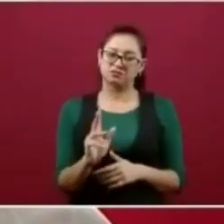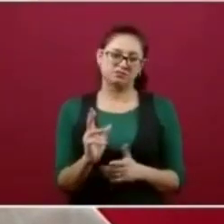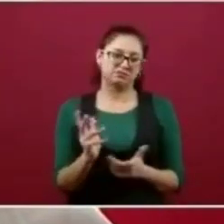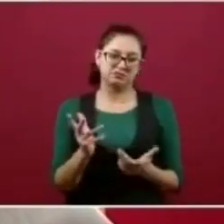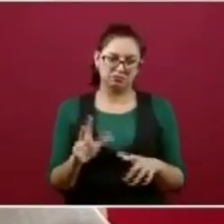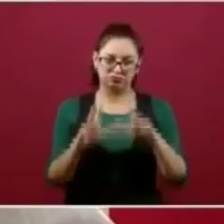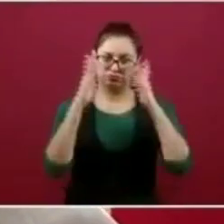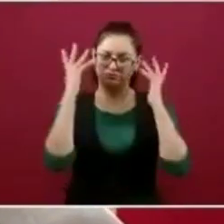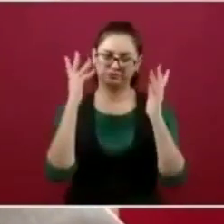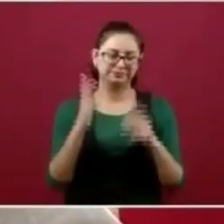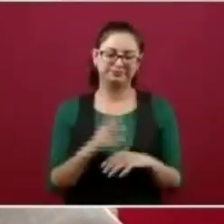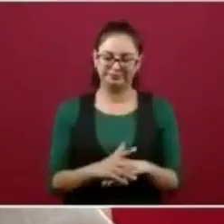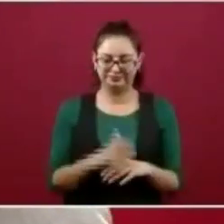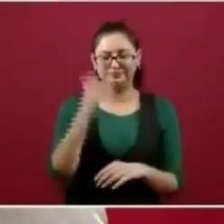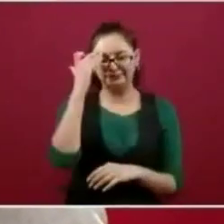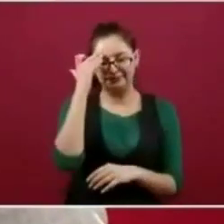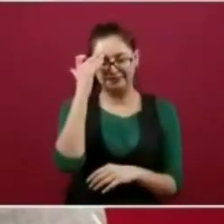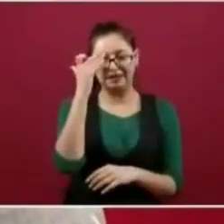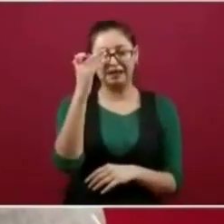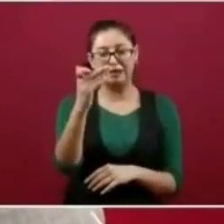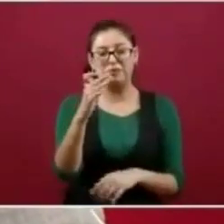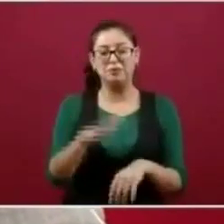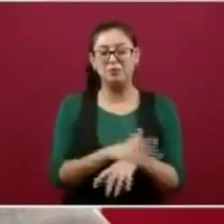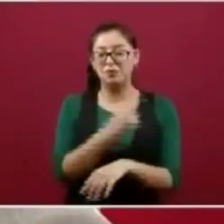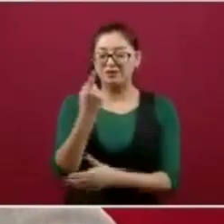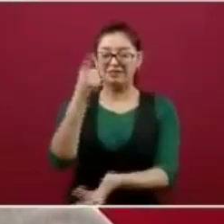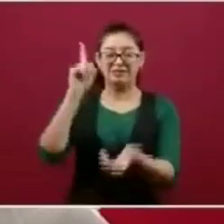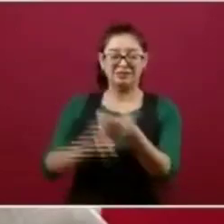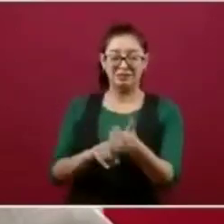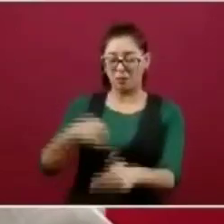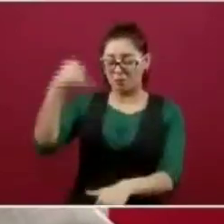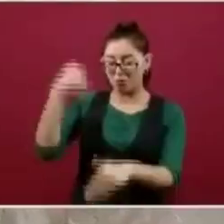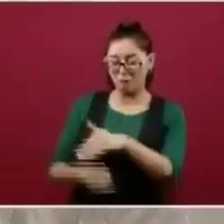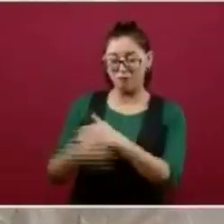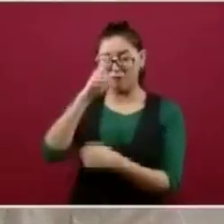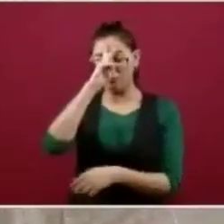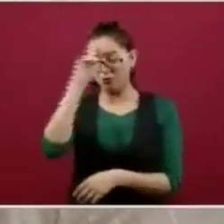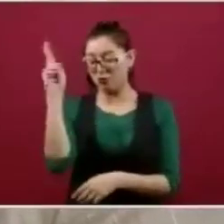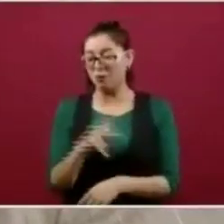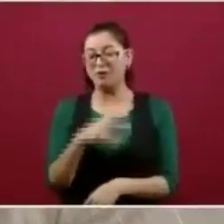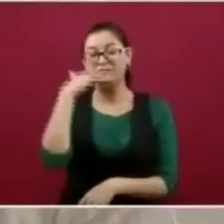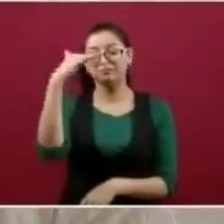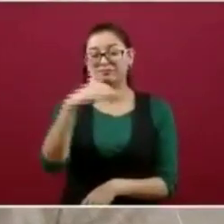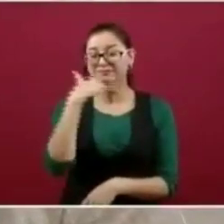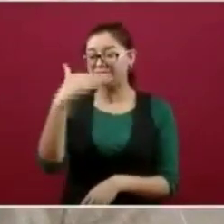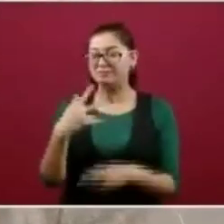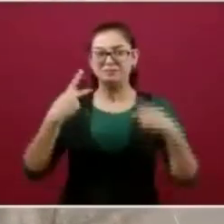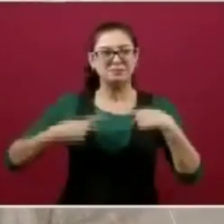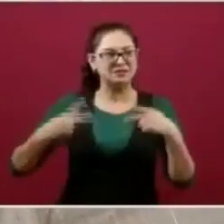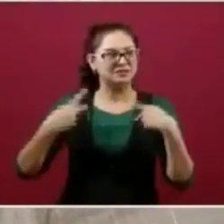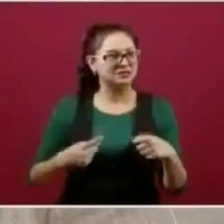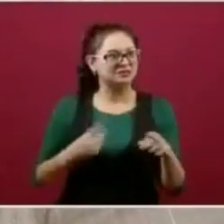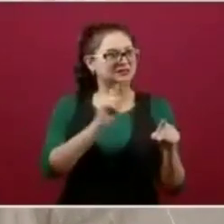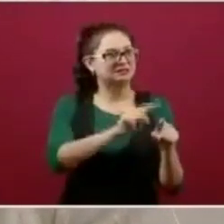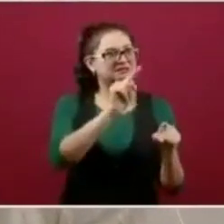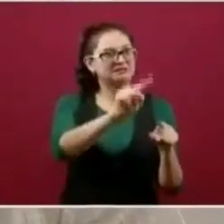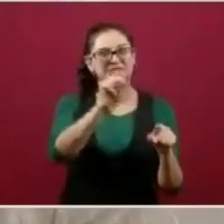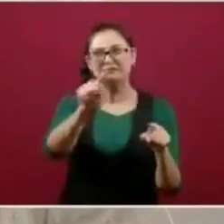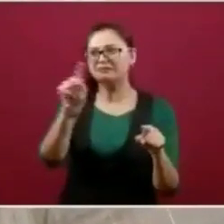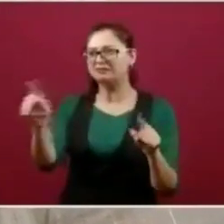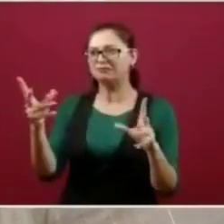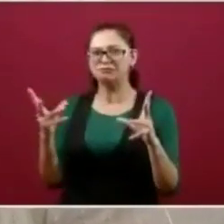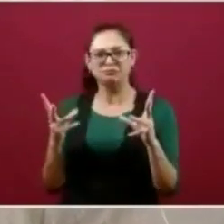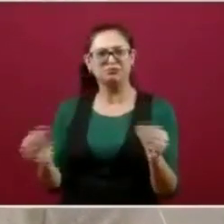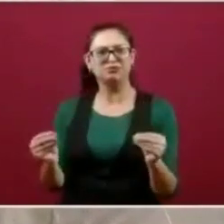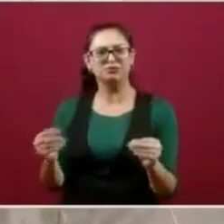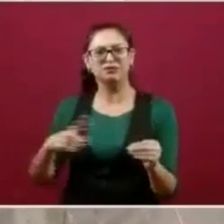tiempo, porque era tanta la corrupción y son tantos los agentes que estamos renovando y todo el